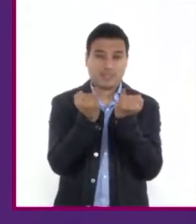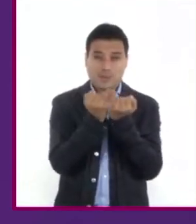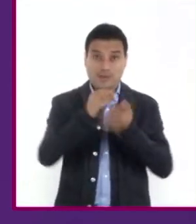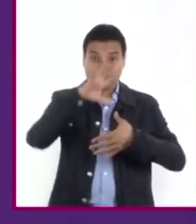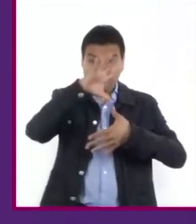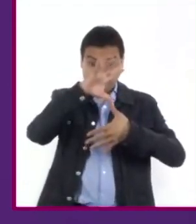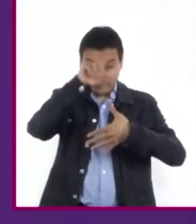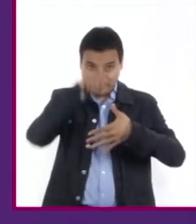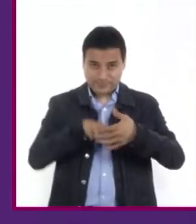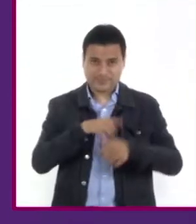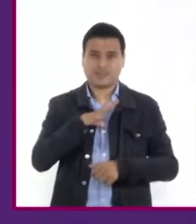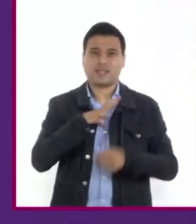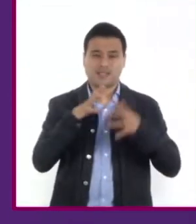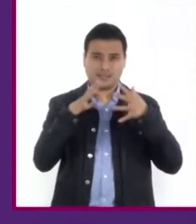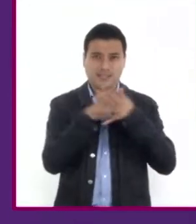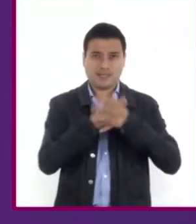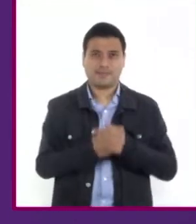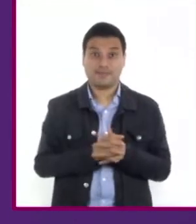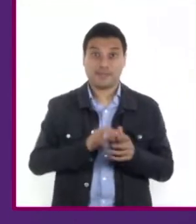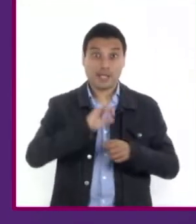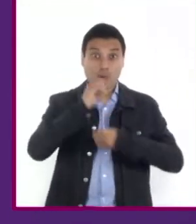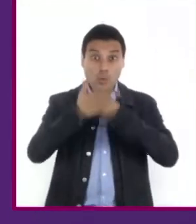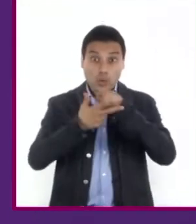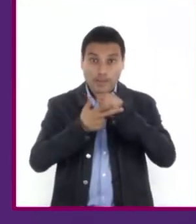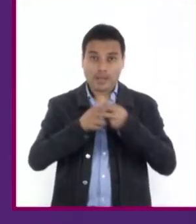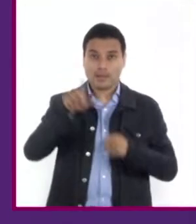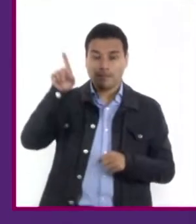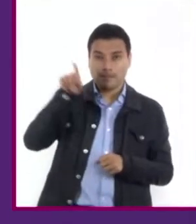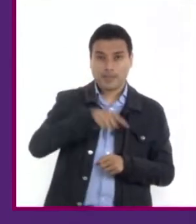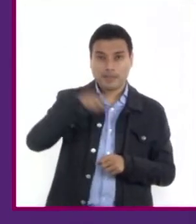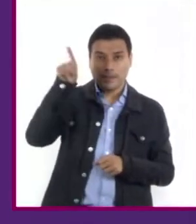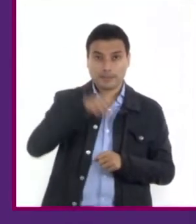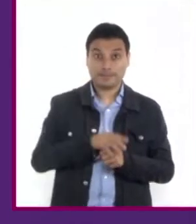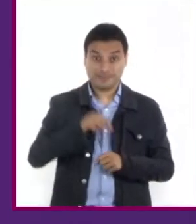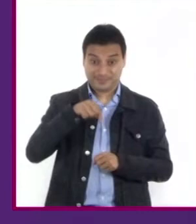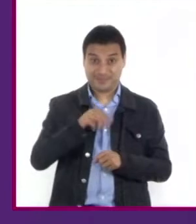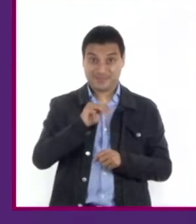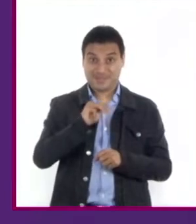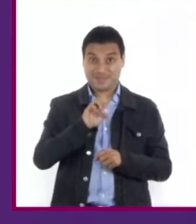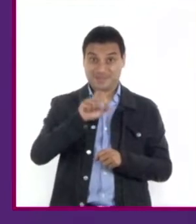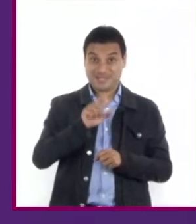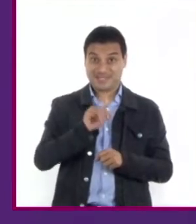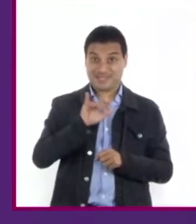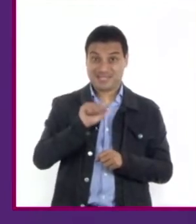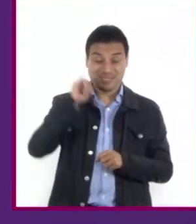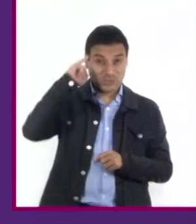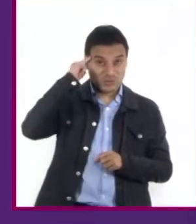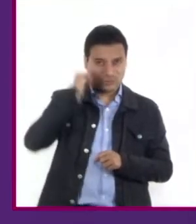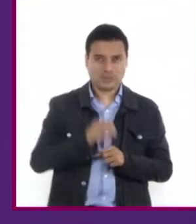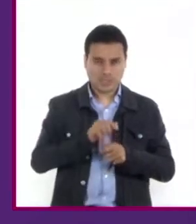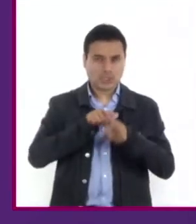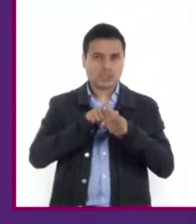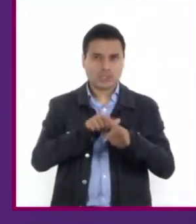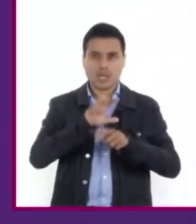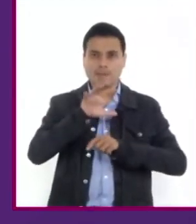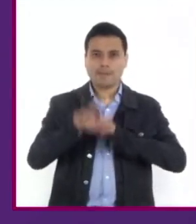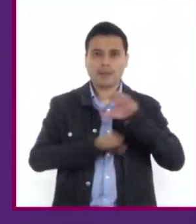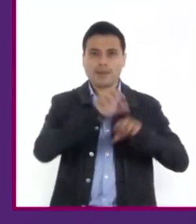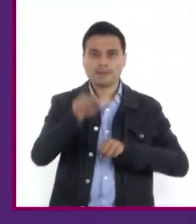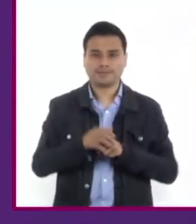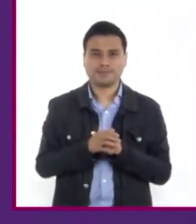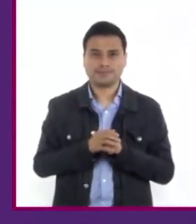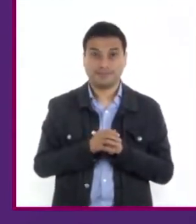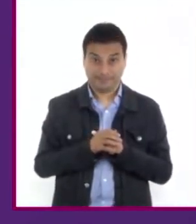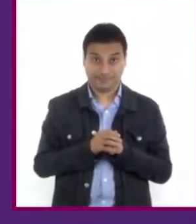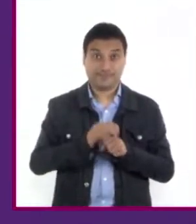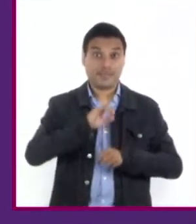Mientras los europeos emprendían los viajes de exploración, los mexicas extendían su dominio en Mesoamérica. Europa trasladó